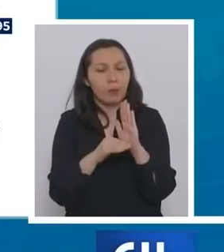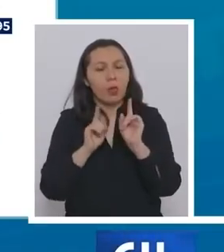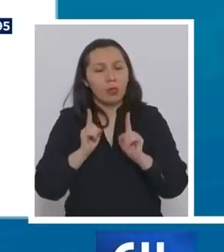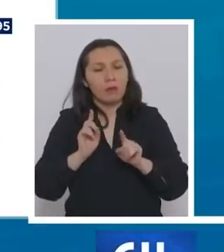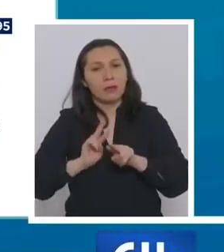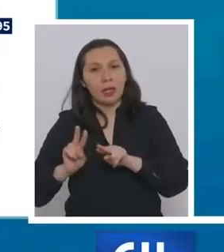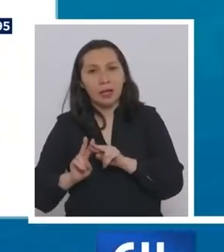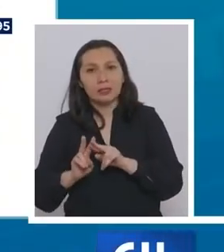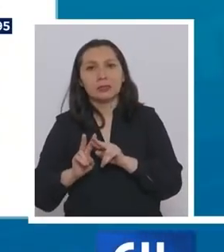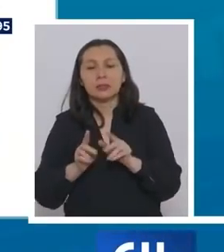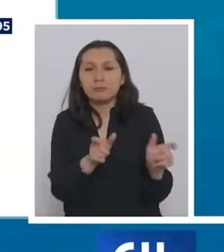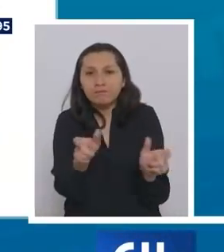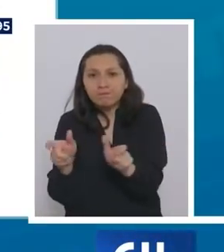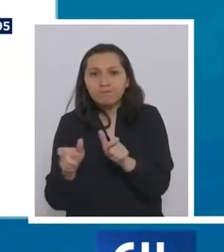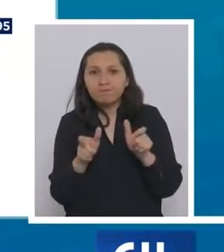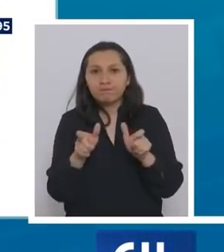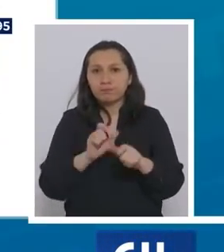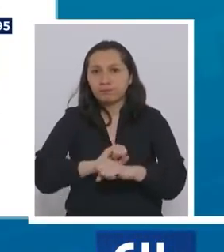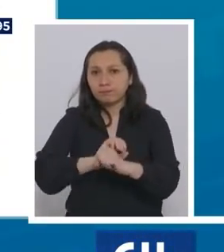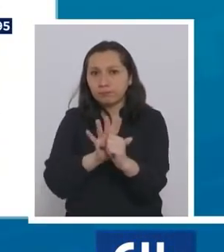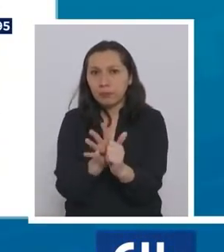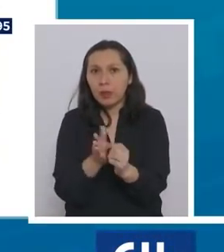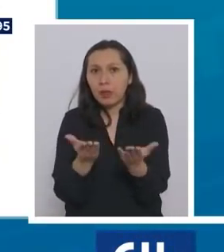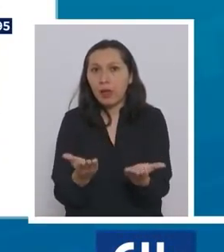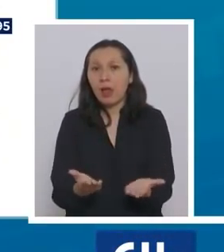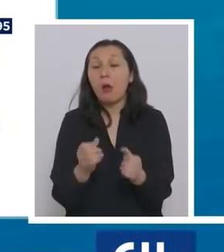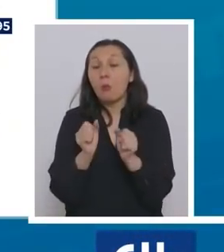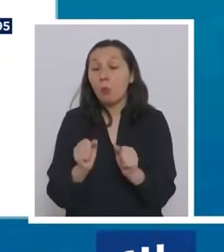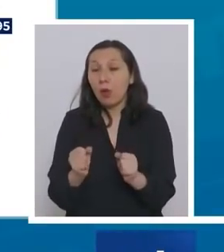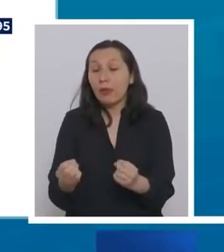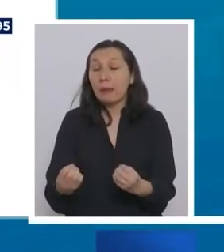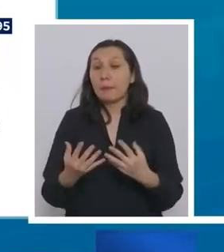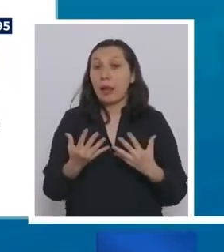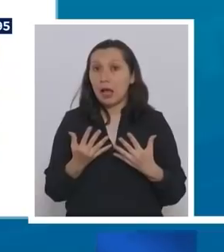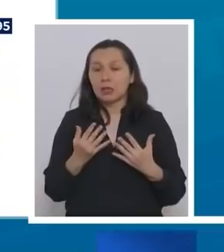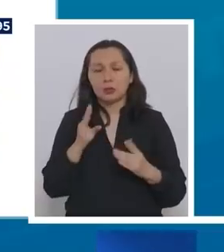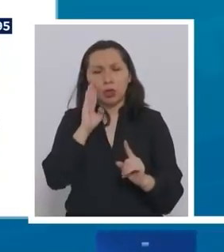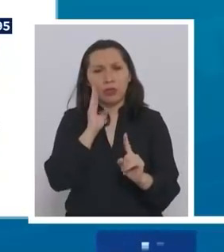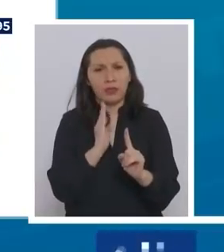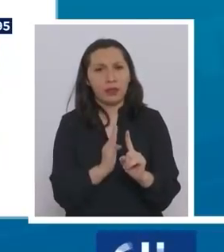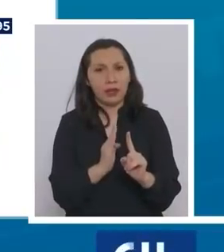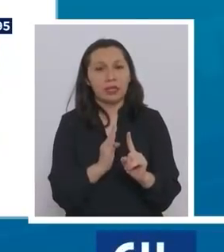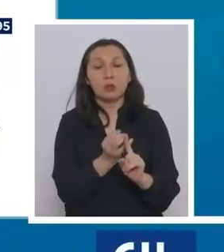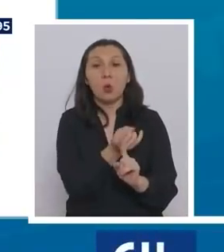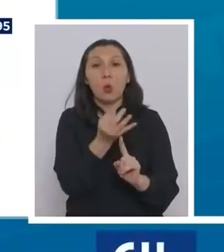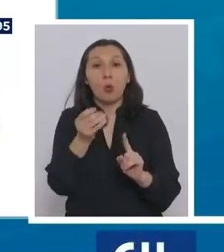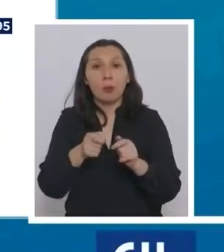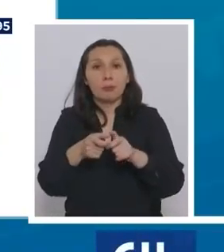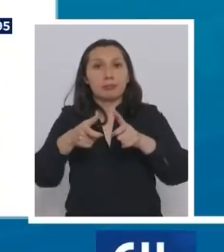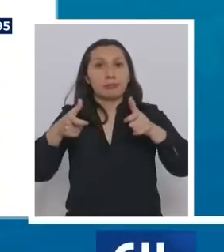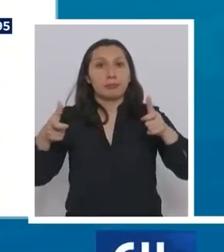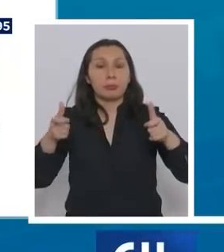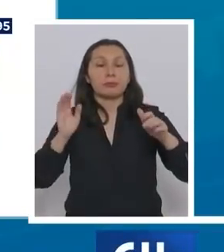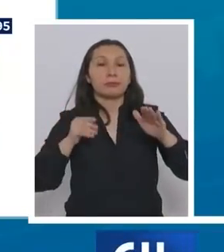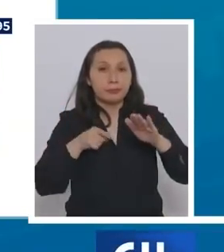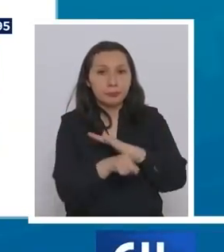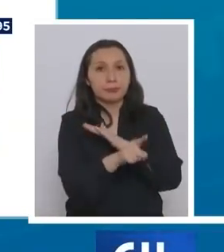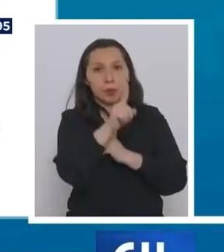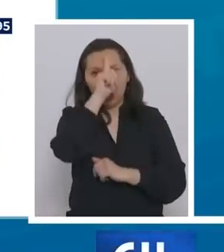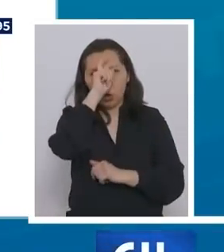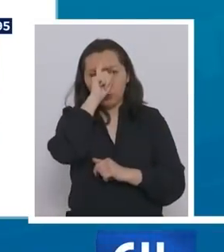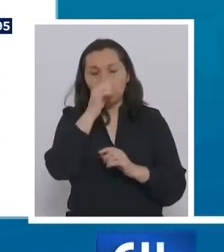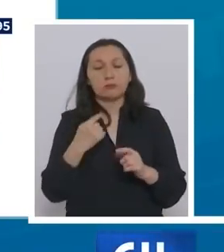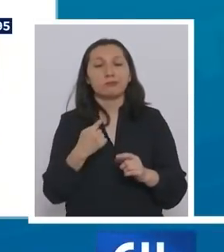tomar sobre el manejo de la pandemia, ya que podría impactar de forma directa en el número de pacientes que se hospitalizan